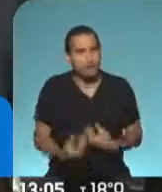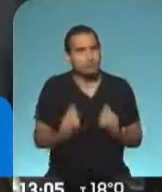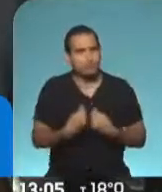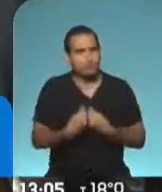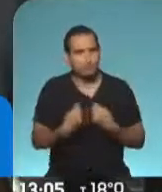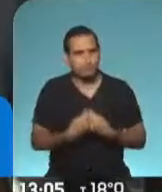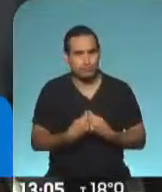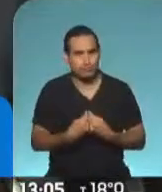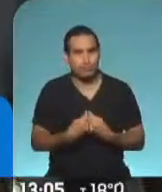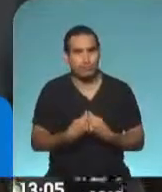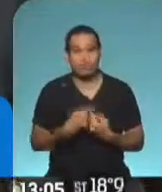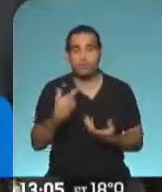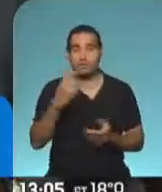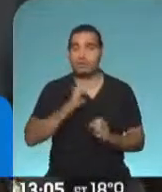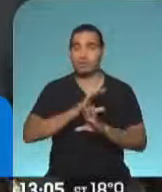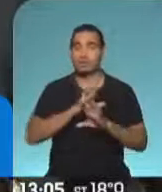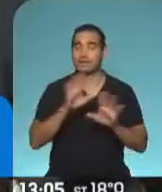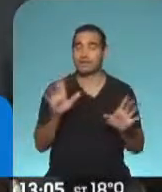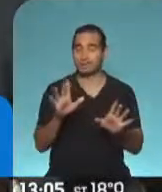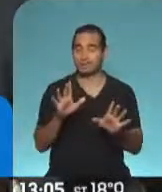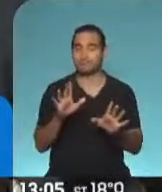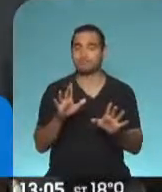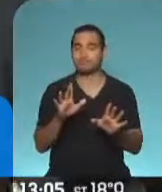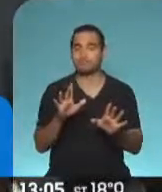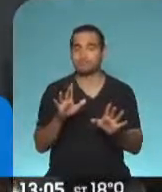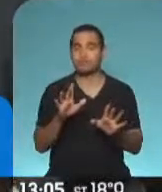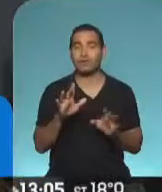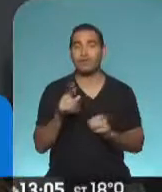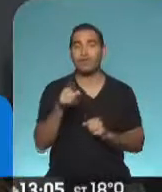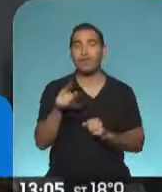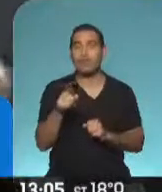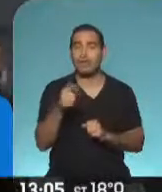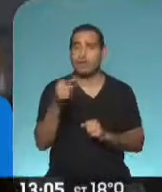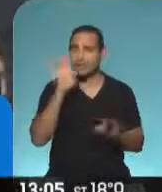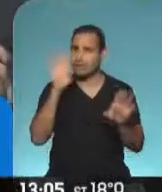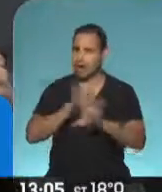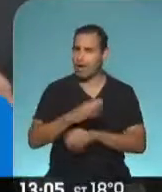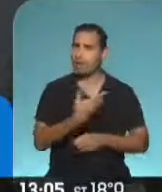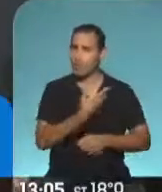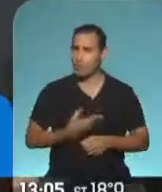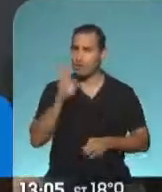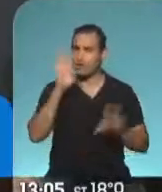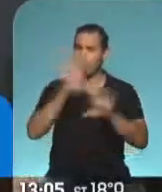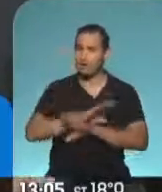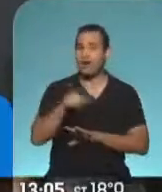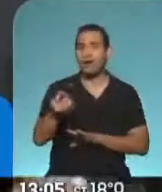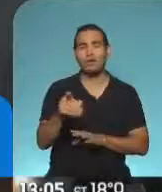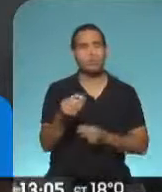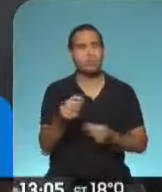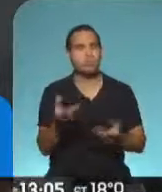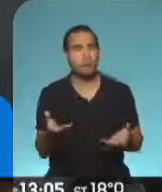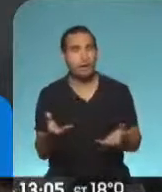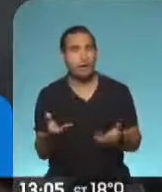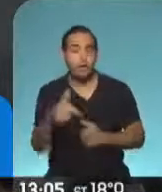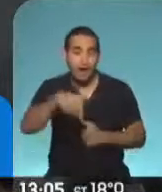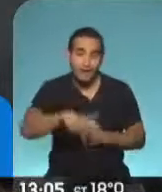Está absolutamente claro que lo que pretende equivocadamente el gobierno es, frente a